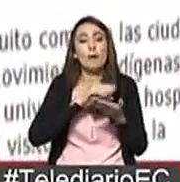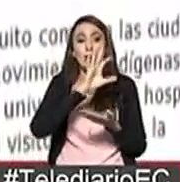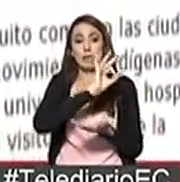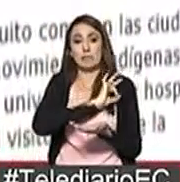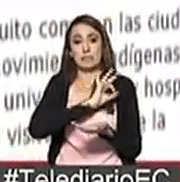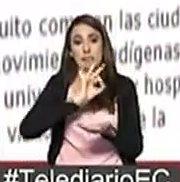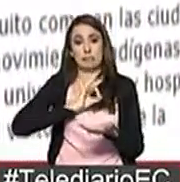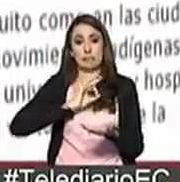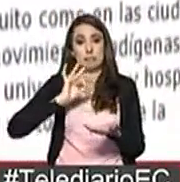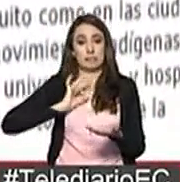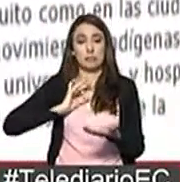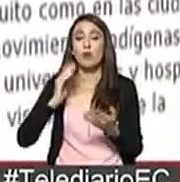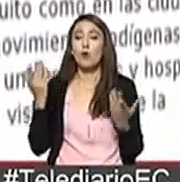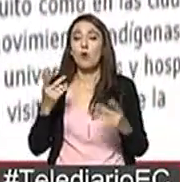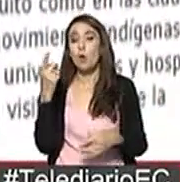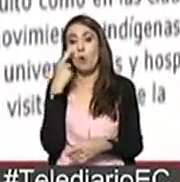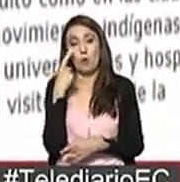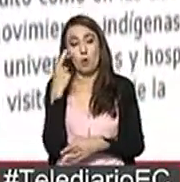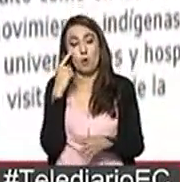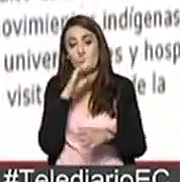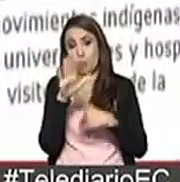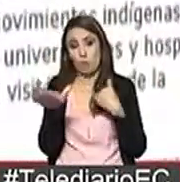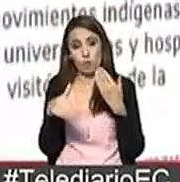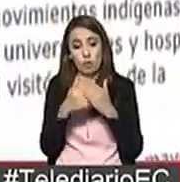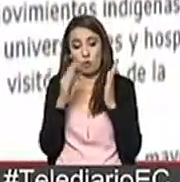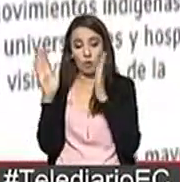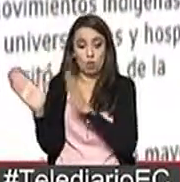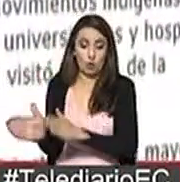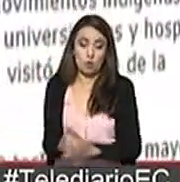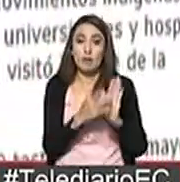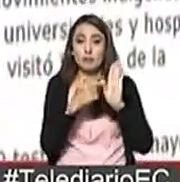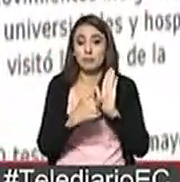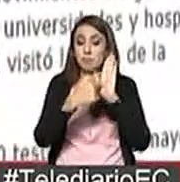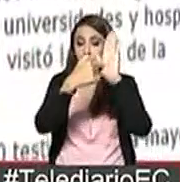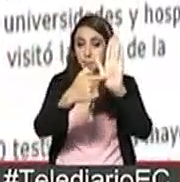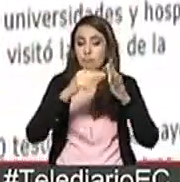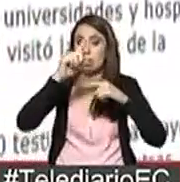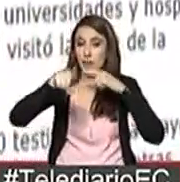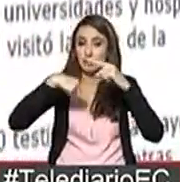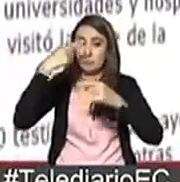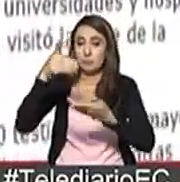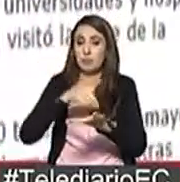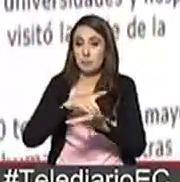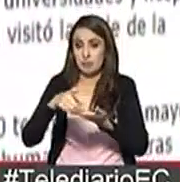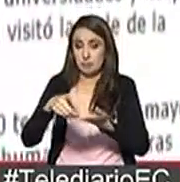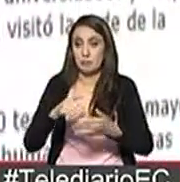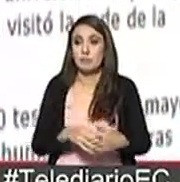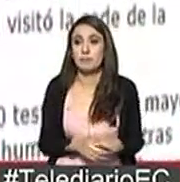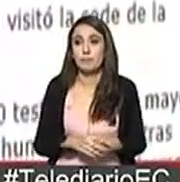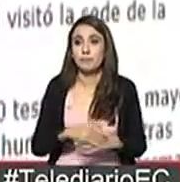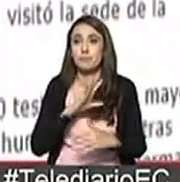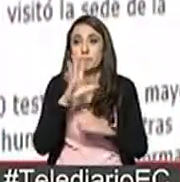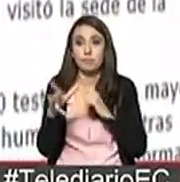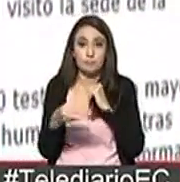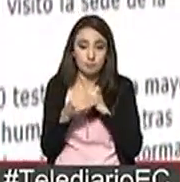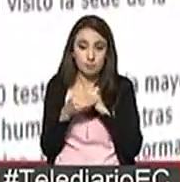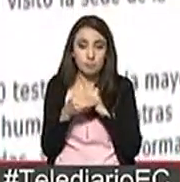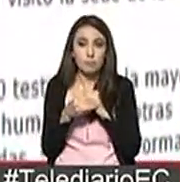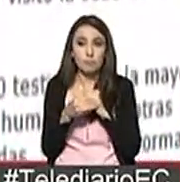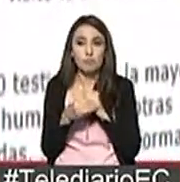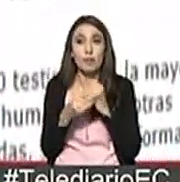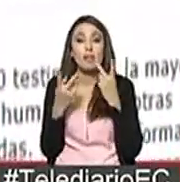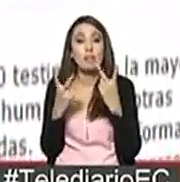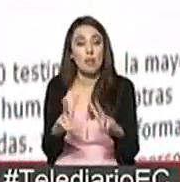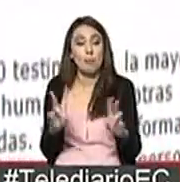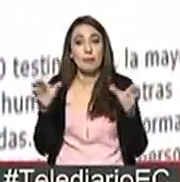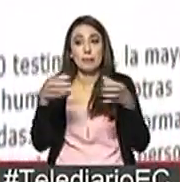y anunciaron que las observaciones sobre todo este trabajo serán presentadas en las próximas semanas. Adicionalmente, en el comunicado,